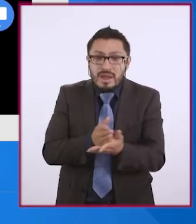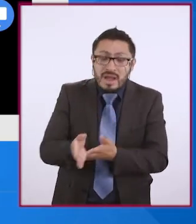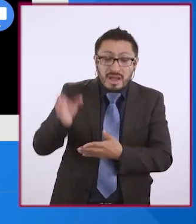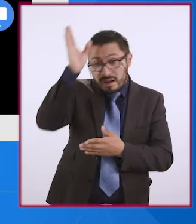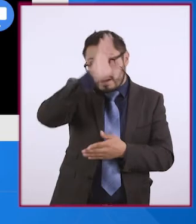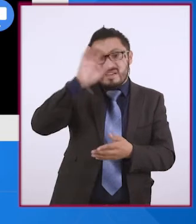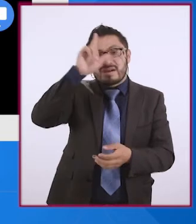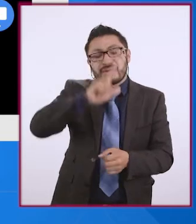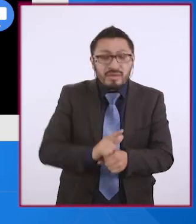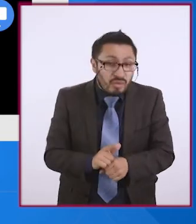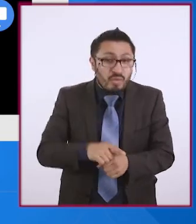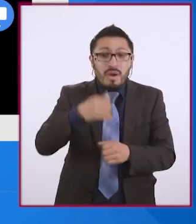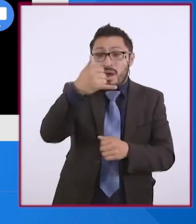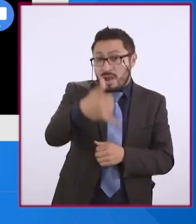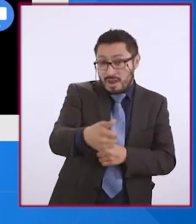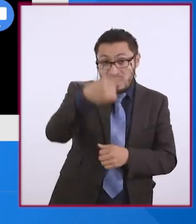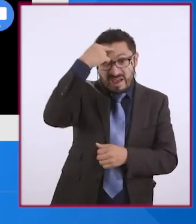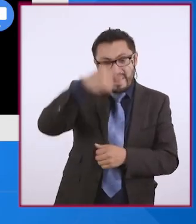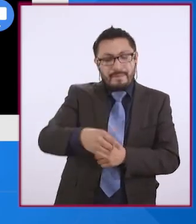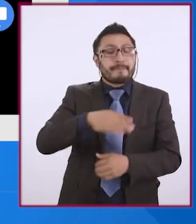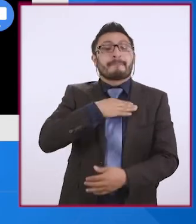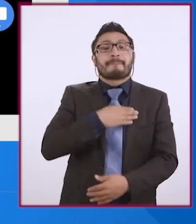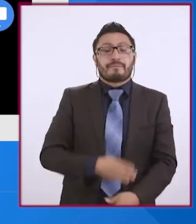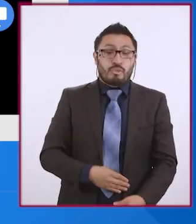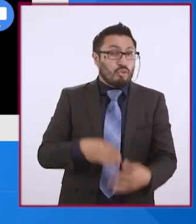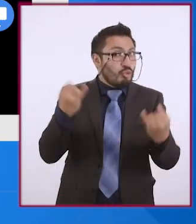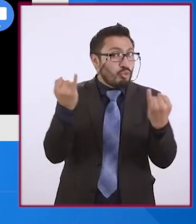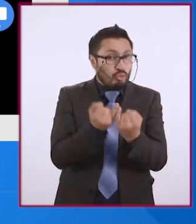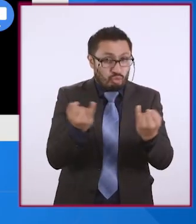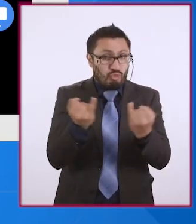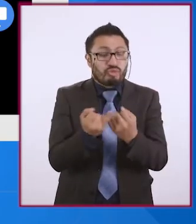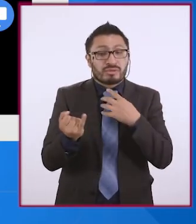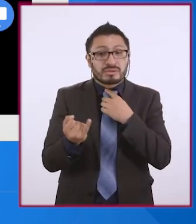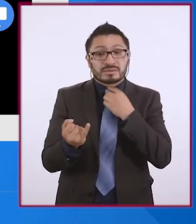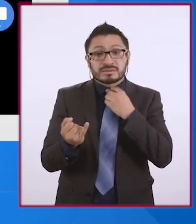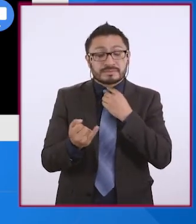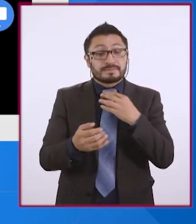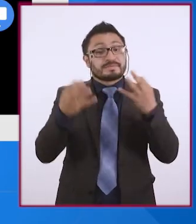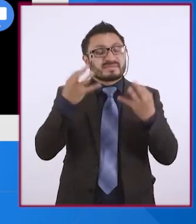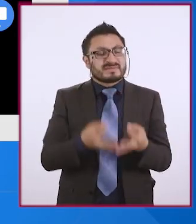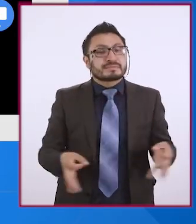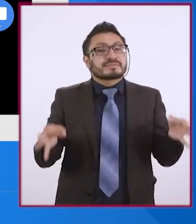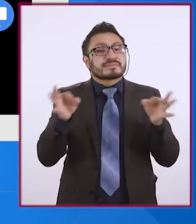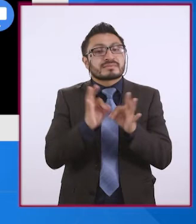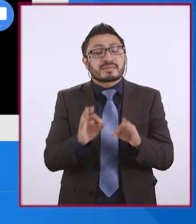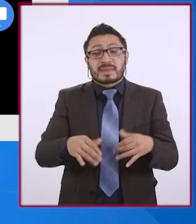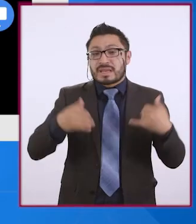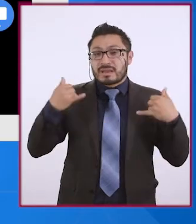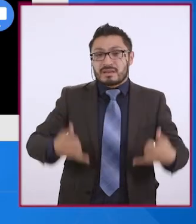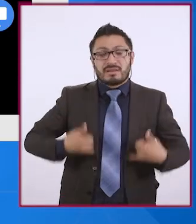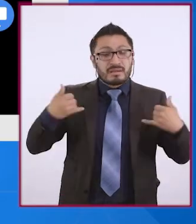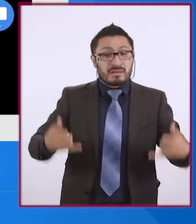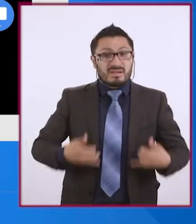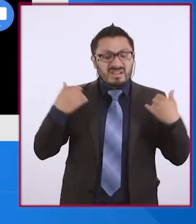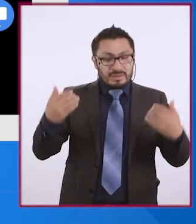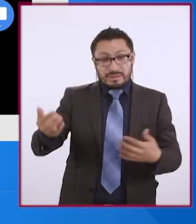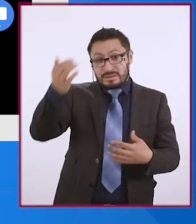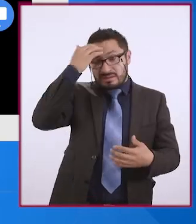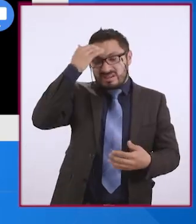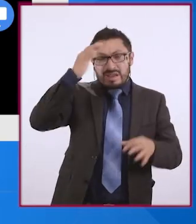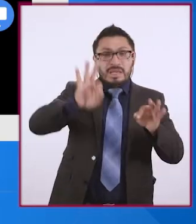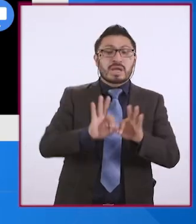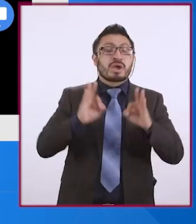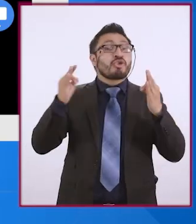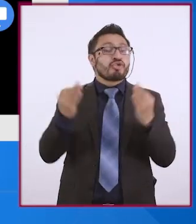cultura y también para acceder a la justicia. Es clave que los jóvenes se familiaricen con las